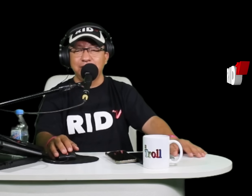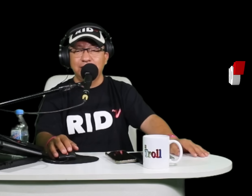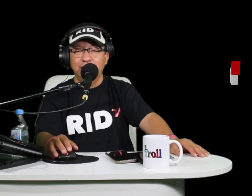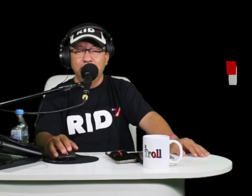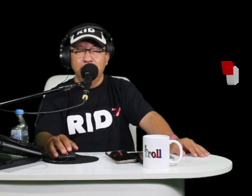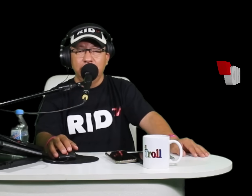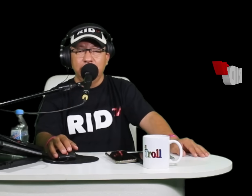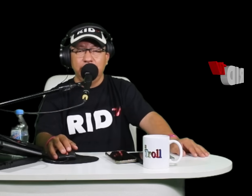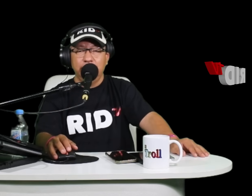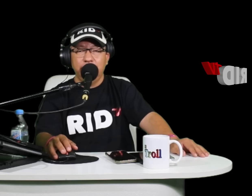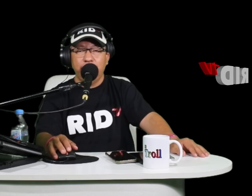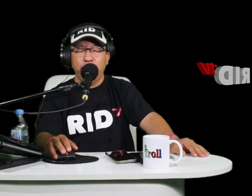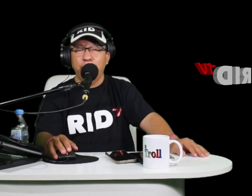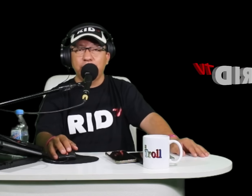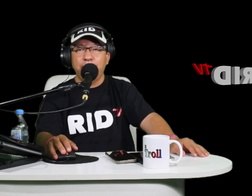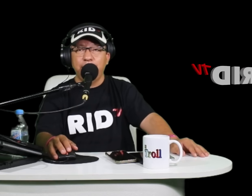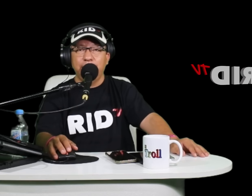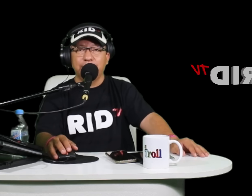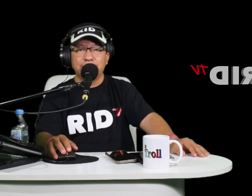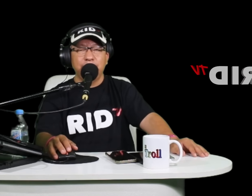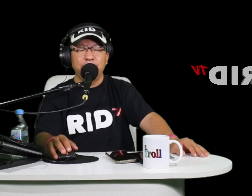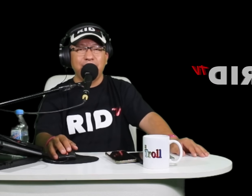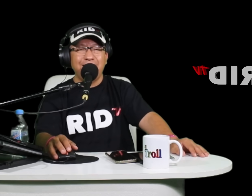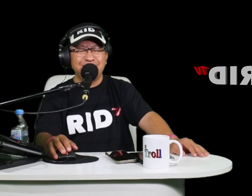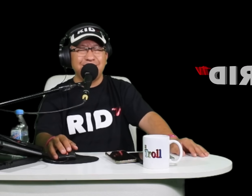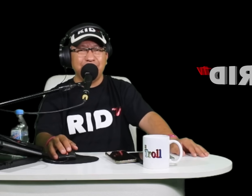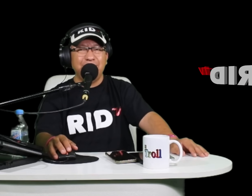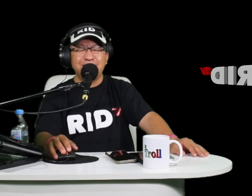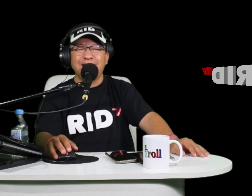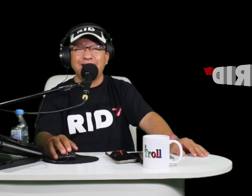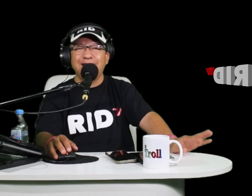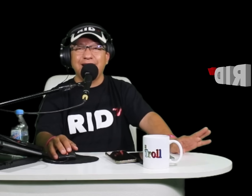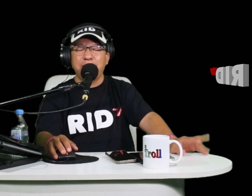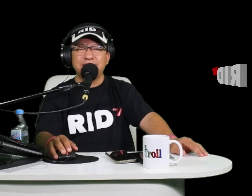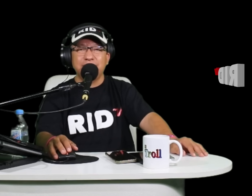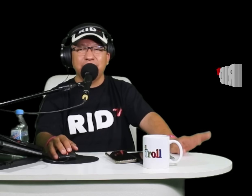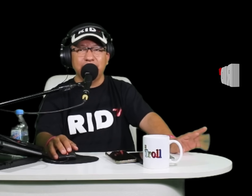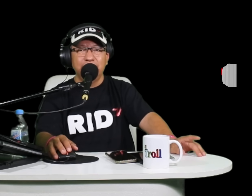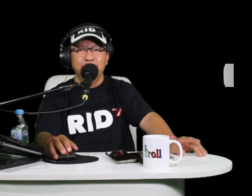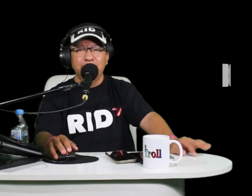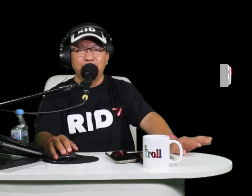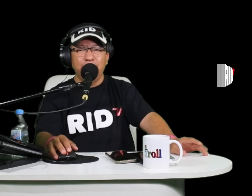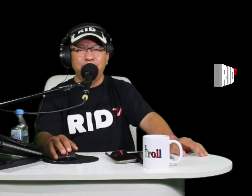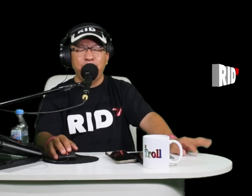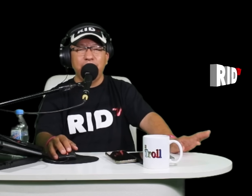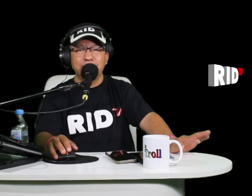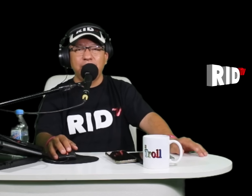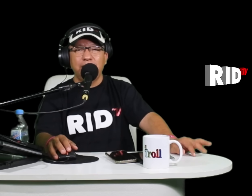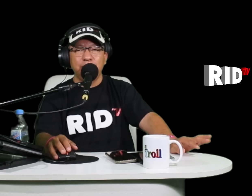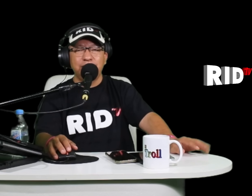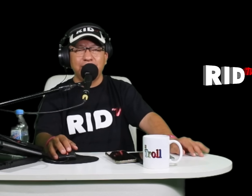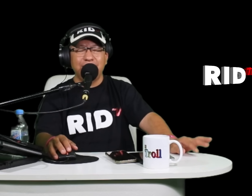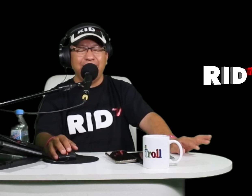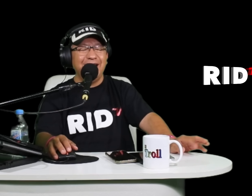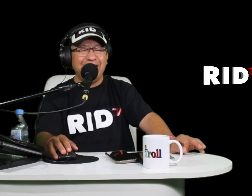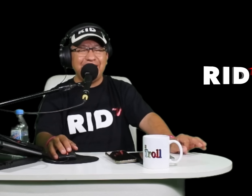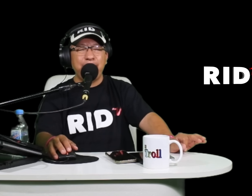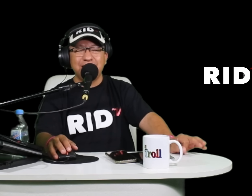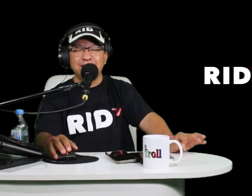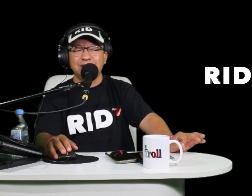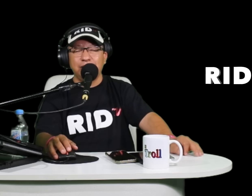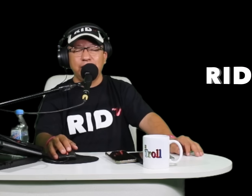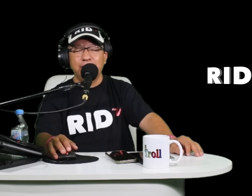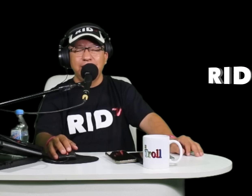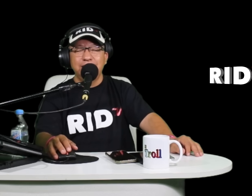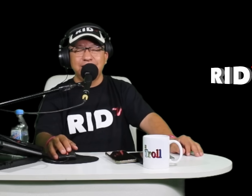ido a San Luis y fue brutal el recibimiento gracias gracias En cada plaza donde donde pude saludar a mucha gente en cada